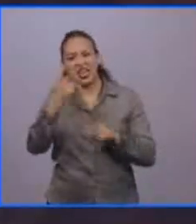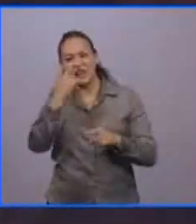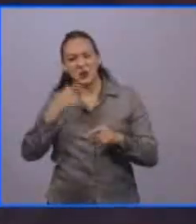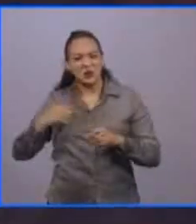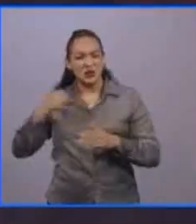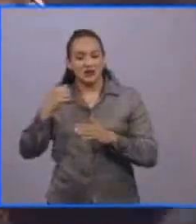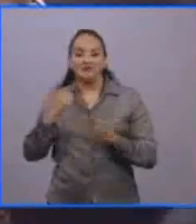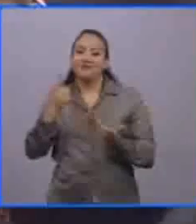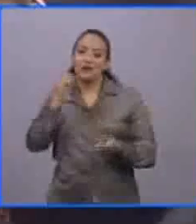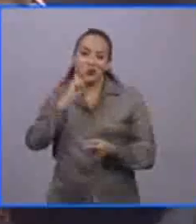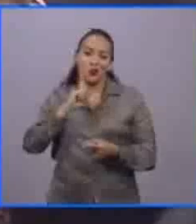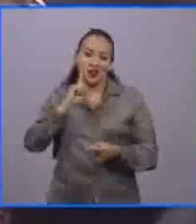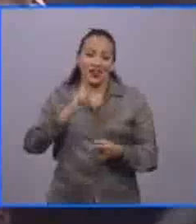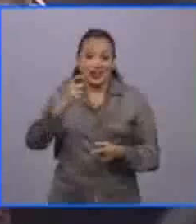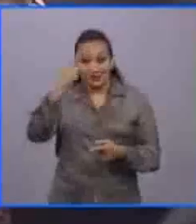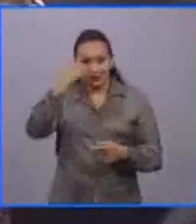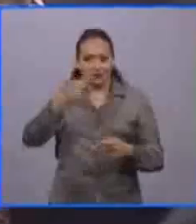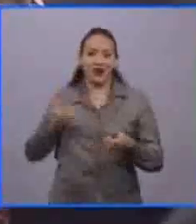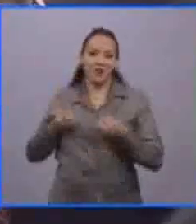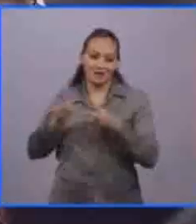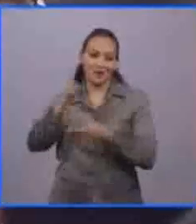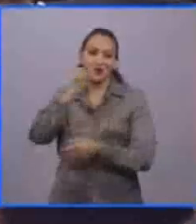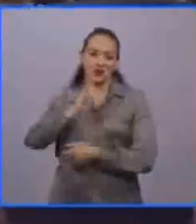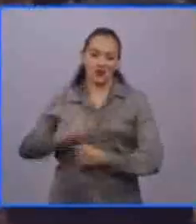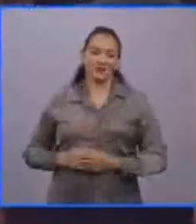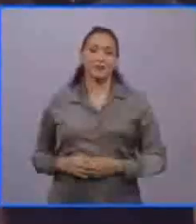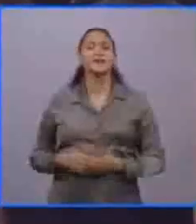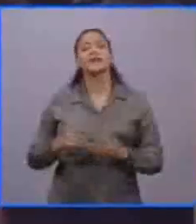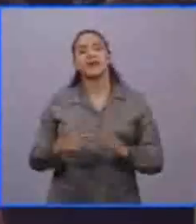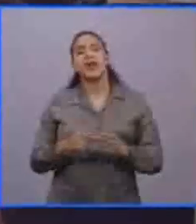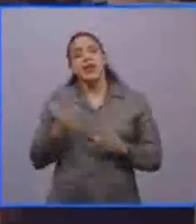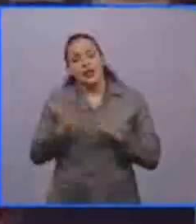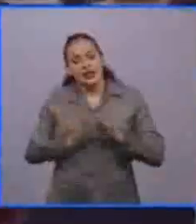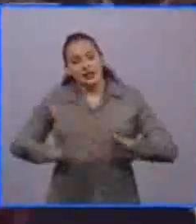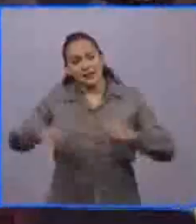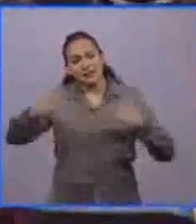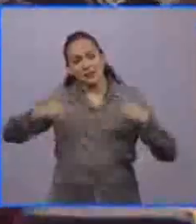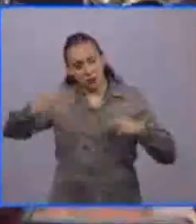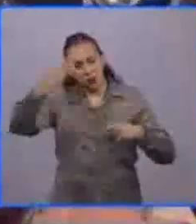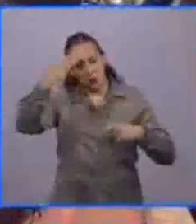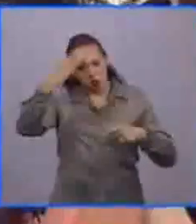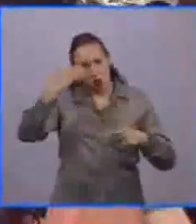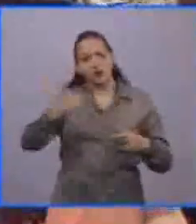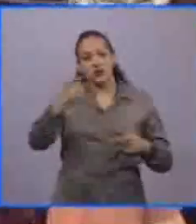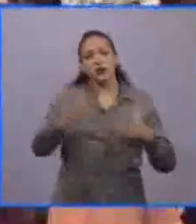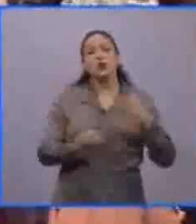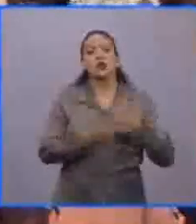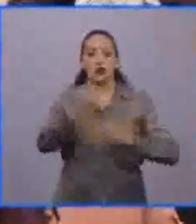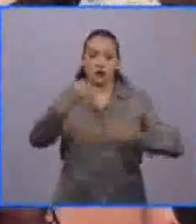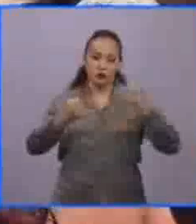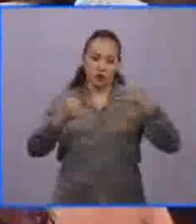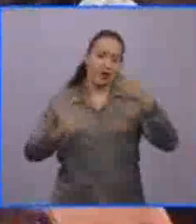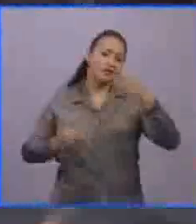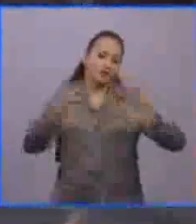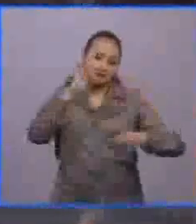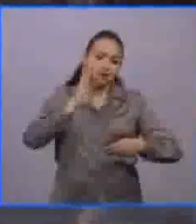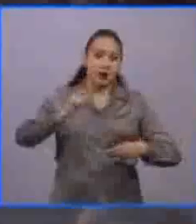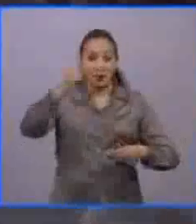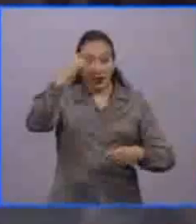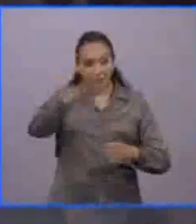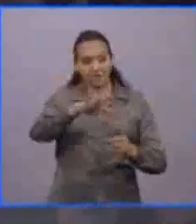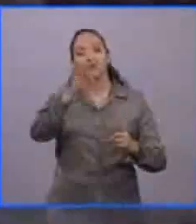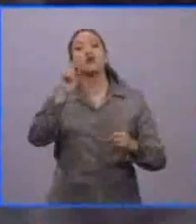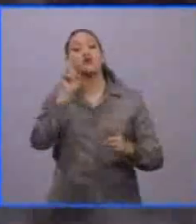y para mujeres. Invitaron a informarse sobre el proceso electoral de este 2025 para elegir cargos del Poder Judicial,